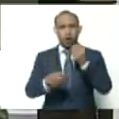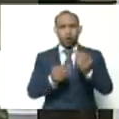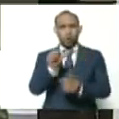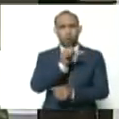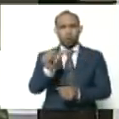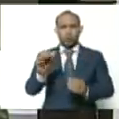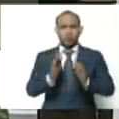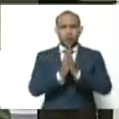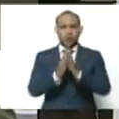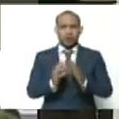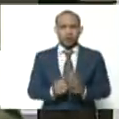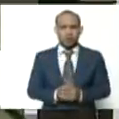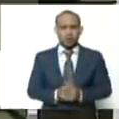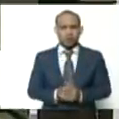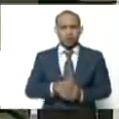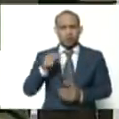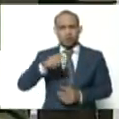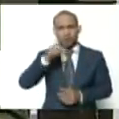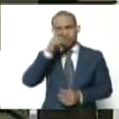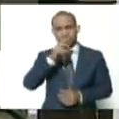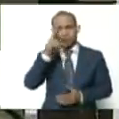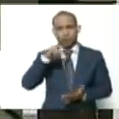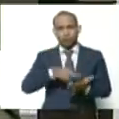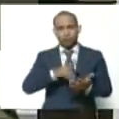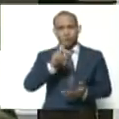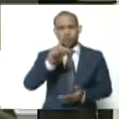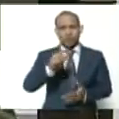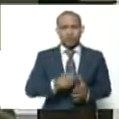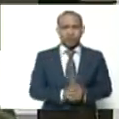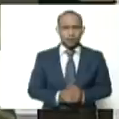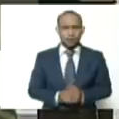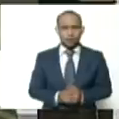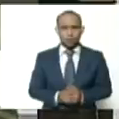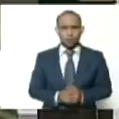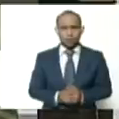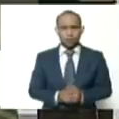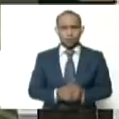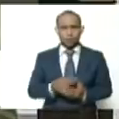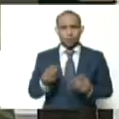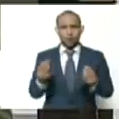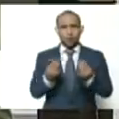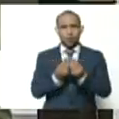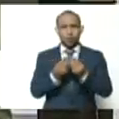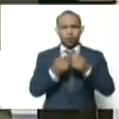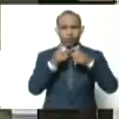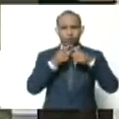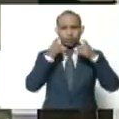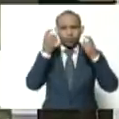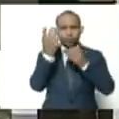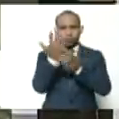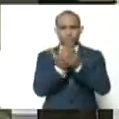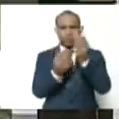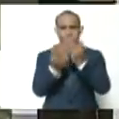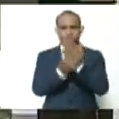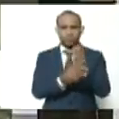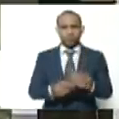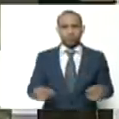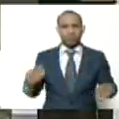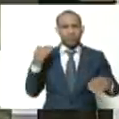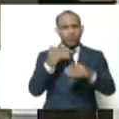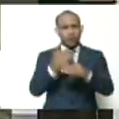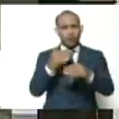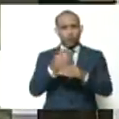Santa de este año 2021 con bioseguridad. Igualmente estuvimos revisando